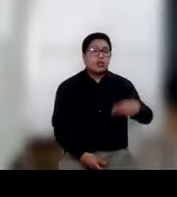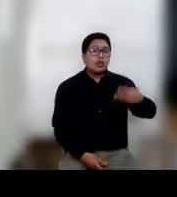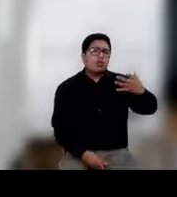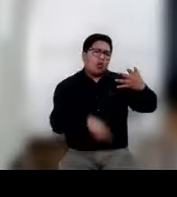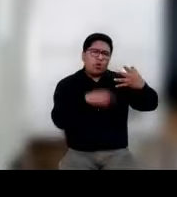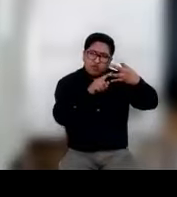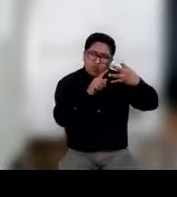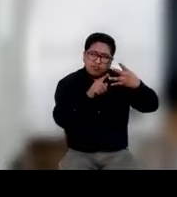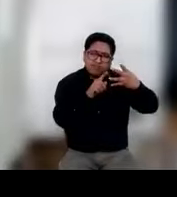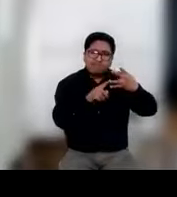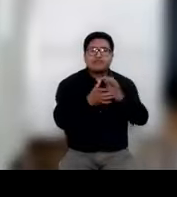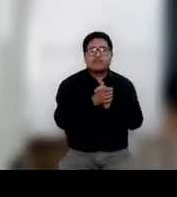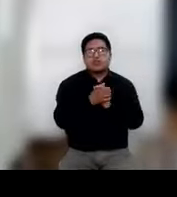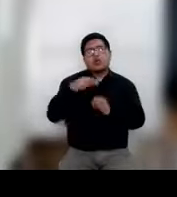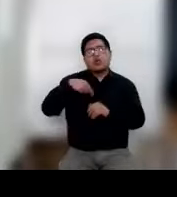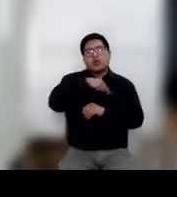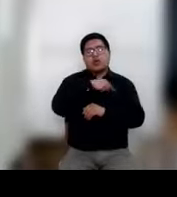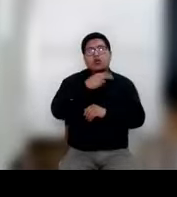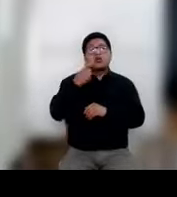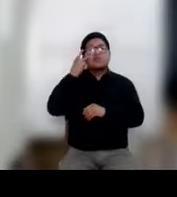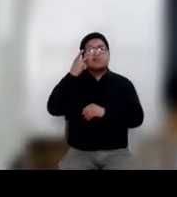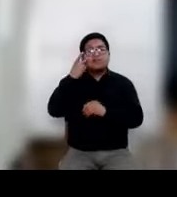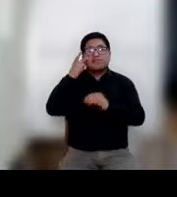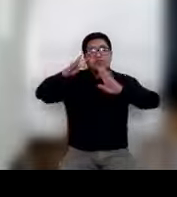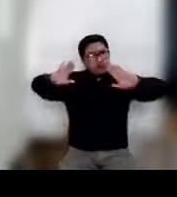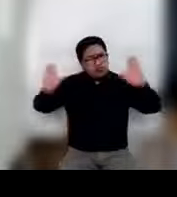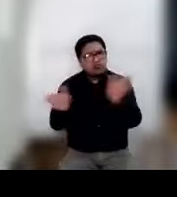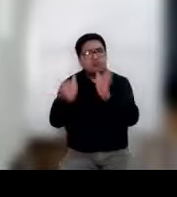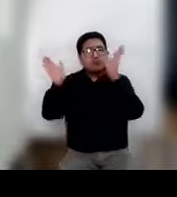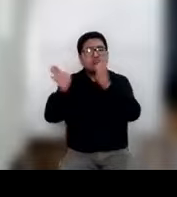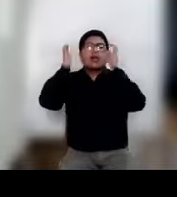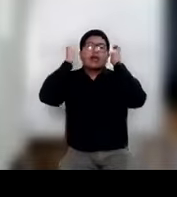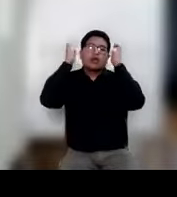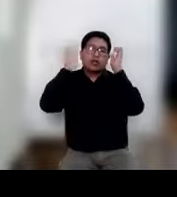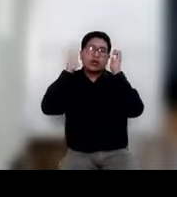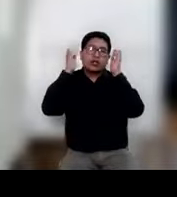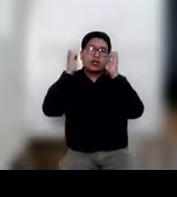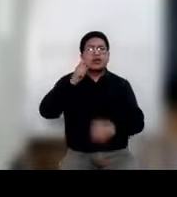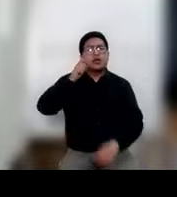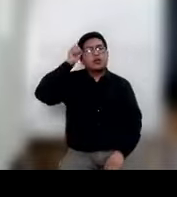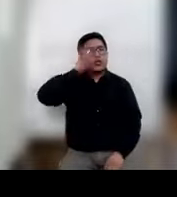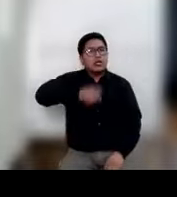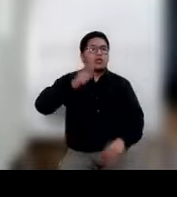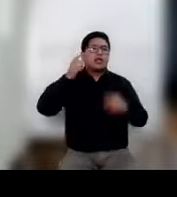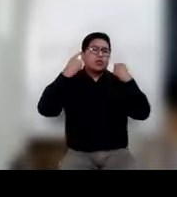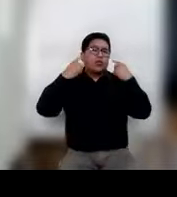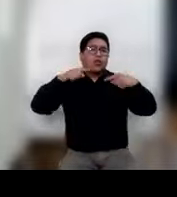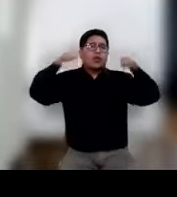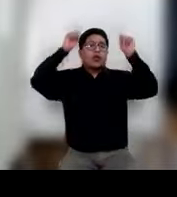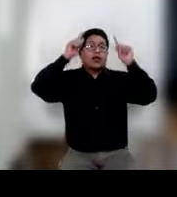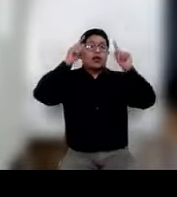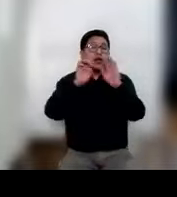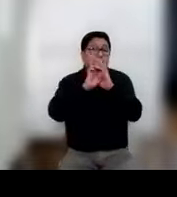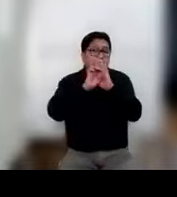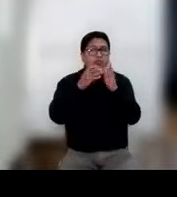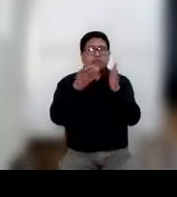impulsar un reforzamiento educativo porque no no tenemos que lograr entender que los chicos